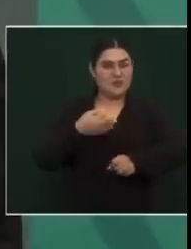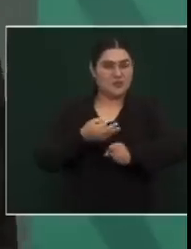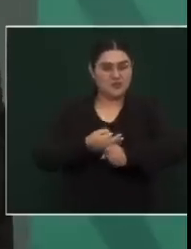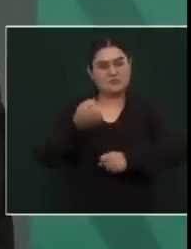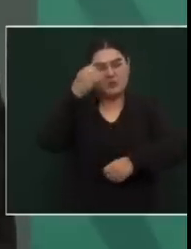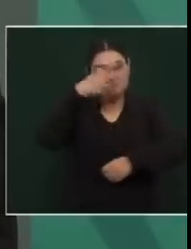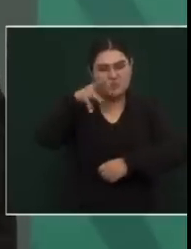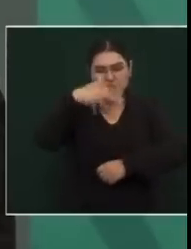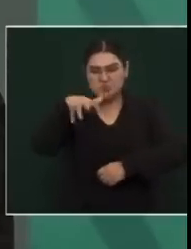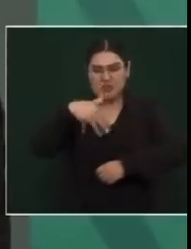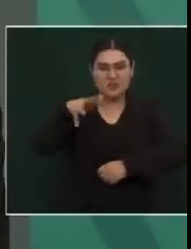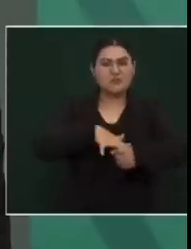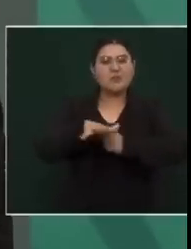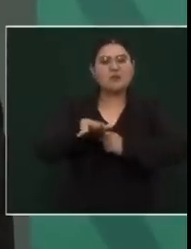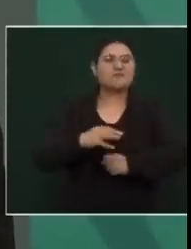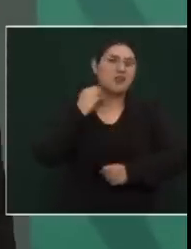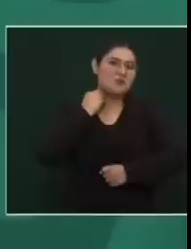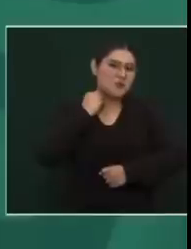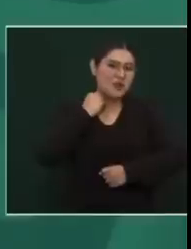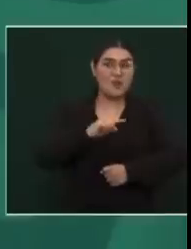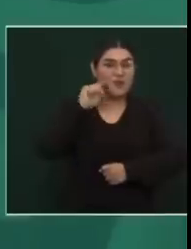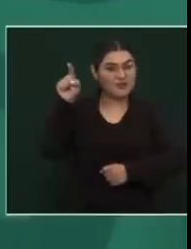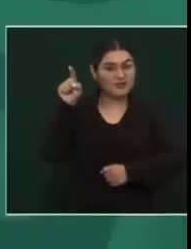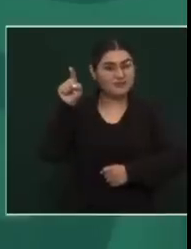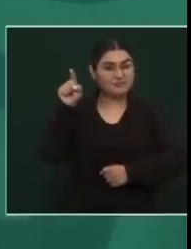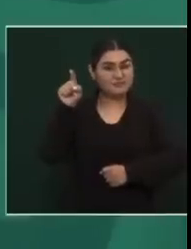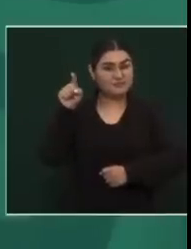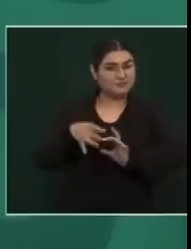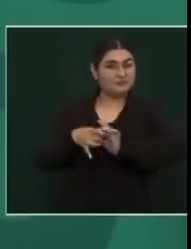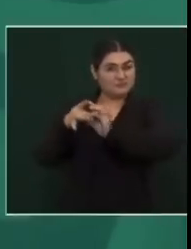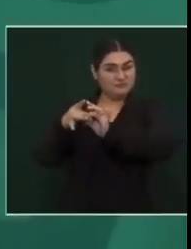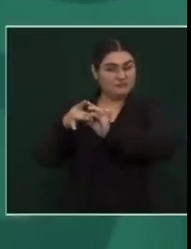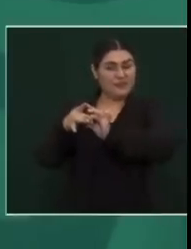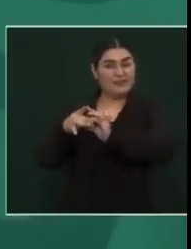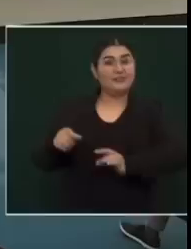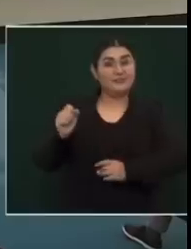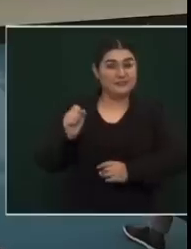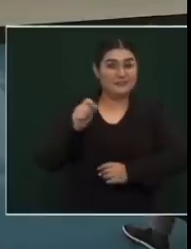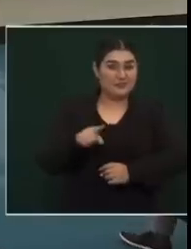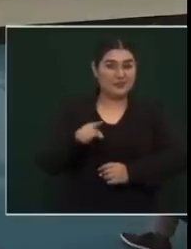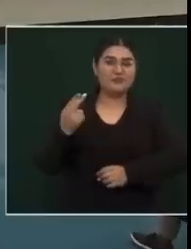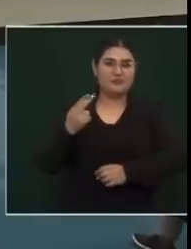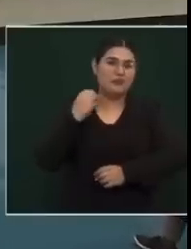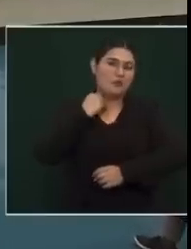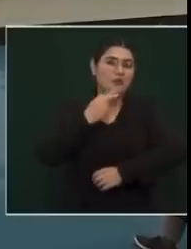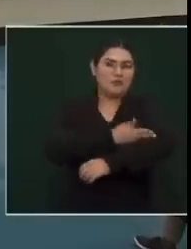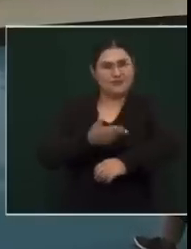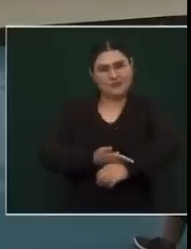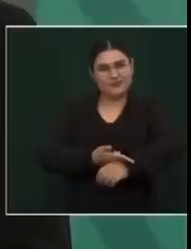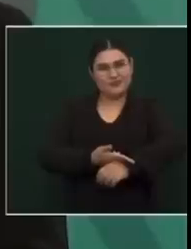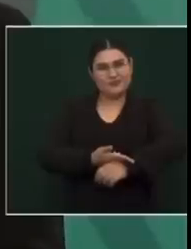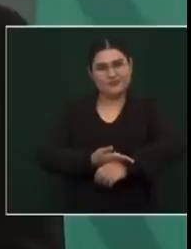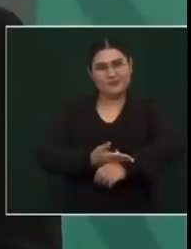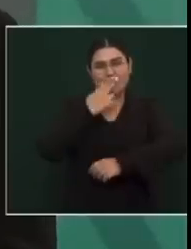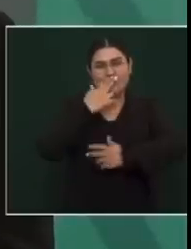buscando también un abogado que tiene que ser de allá y que tiene que ser también honesto, que